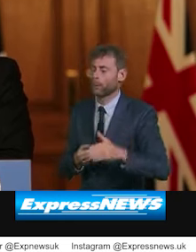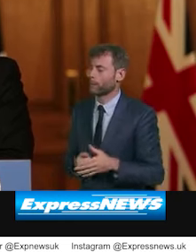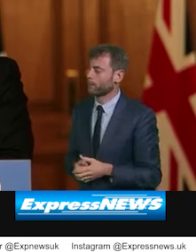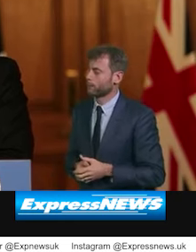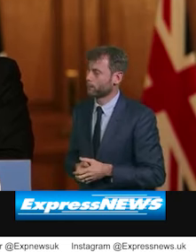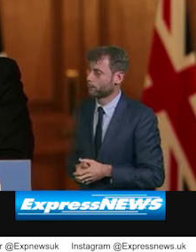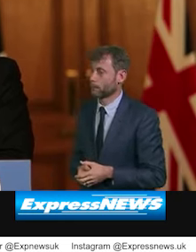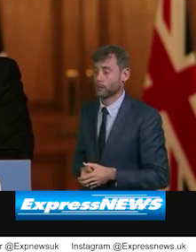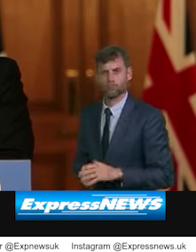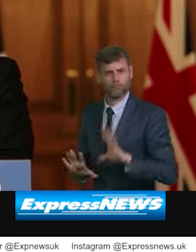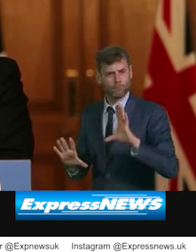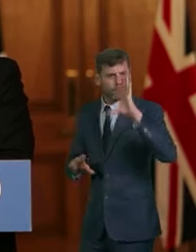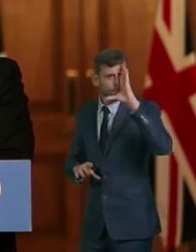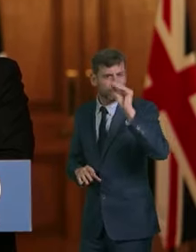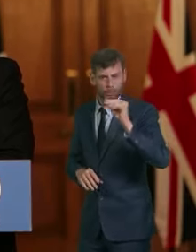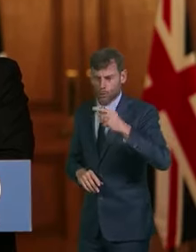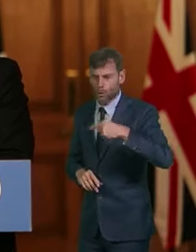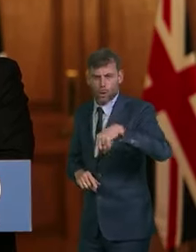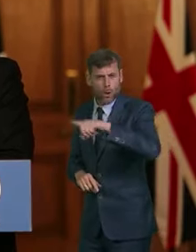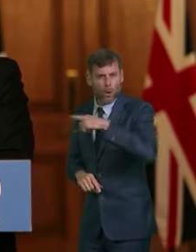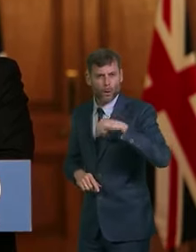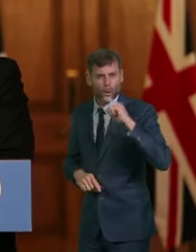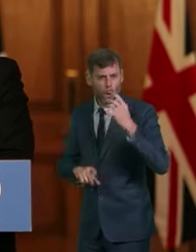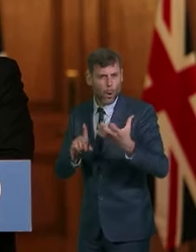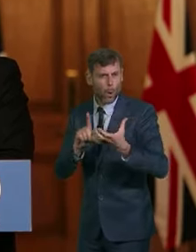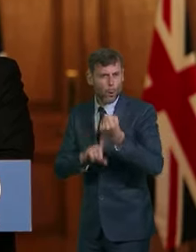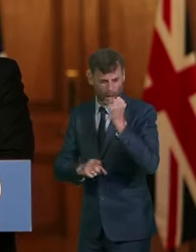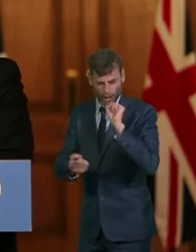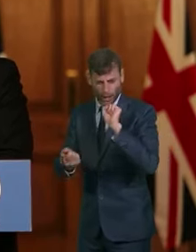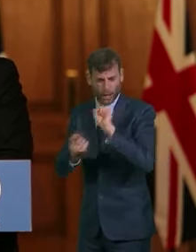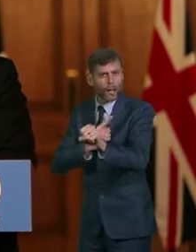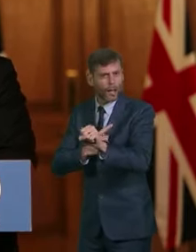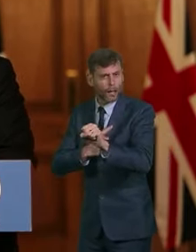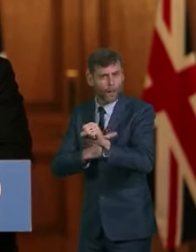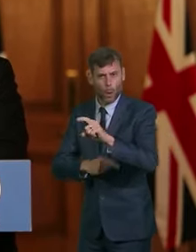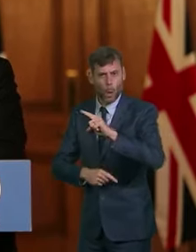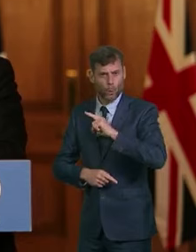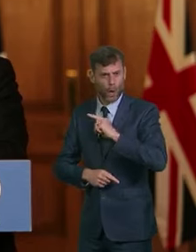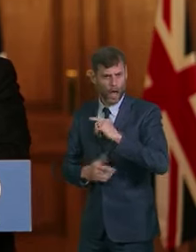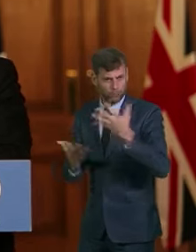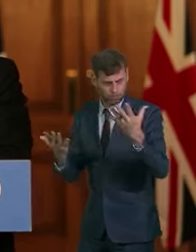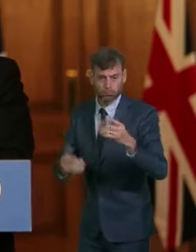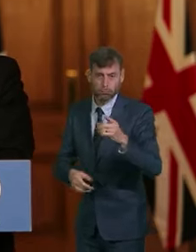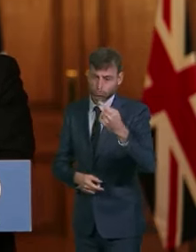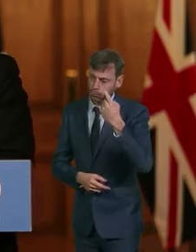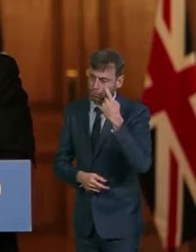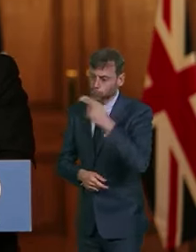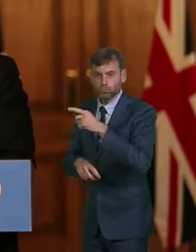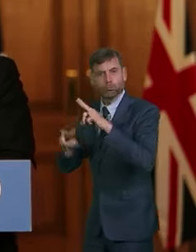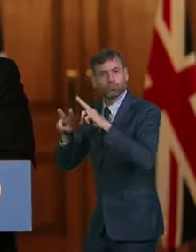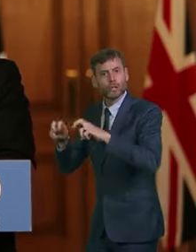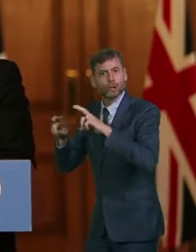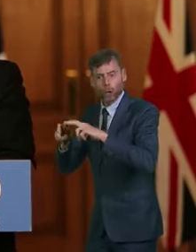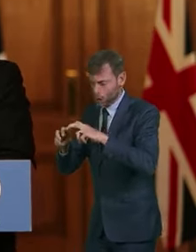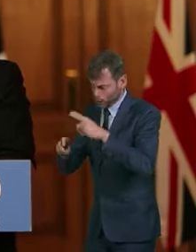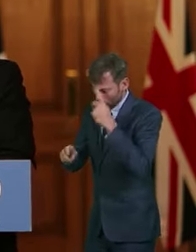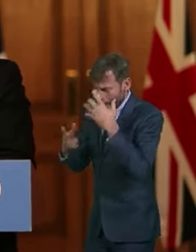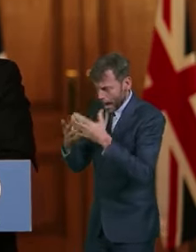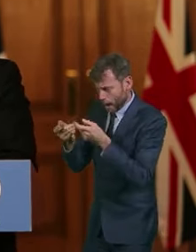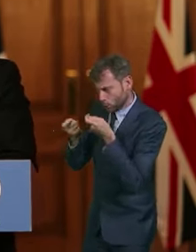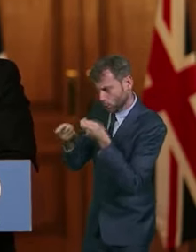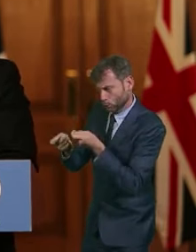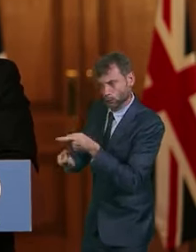Ganaremos esta pelea contra la COVID, porque podemos ver que los tratamientos están mejorando, los medicamentos están